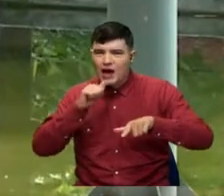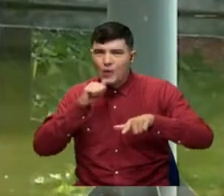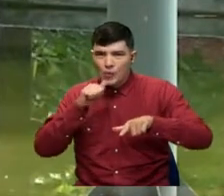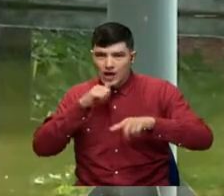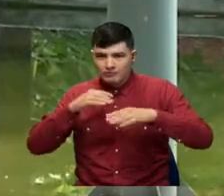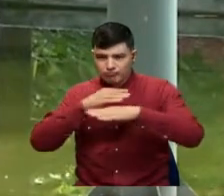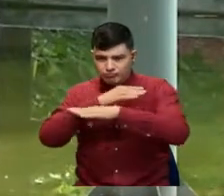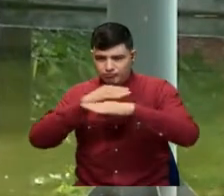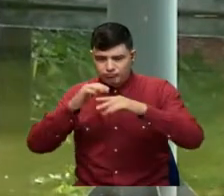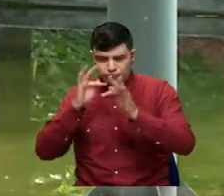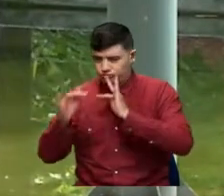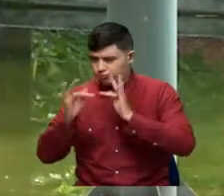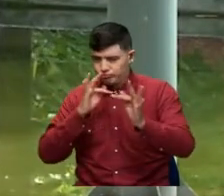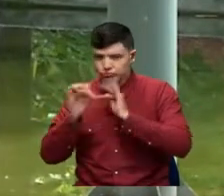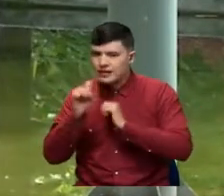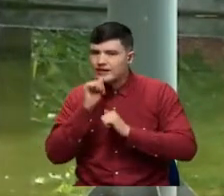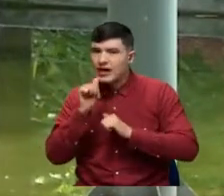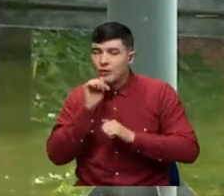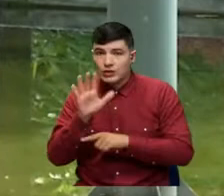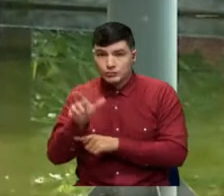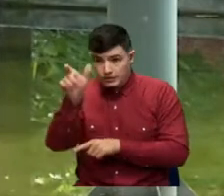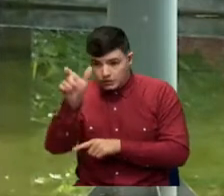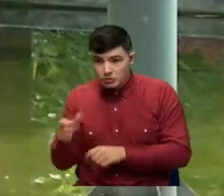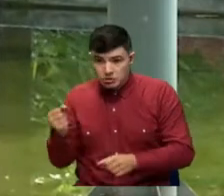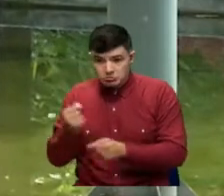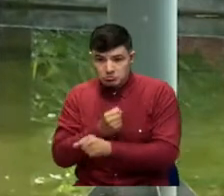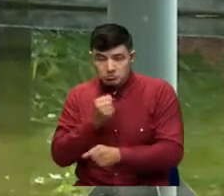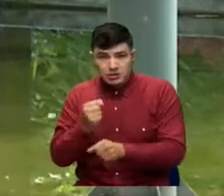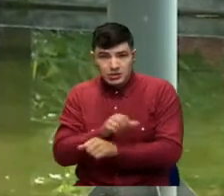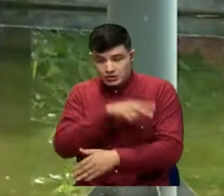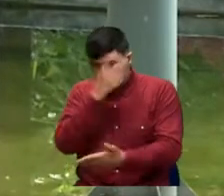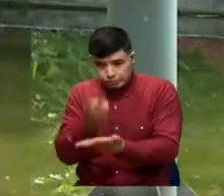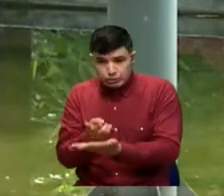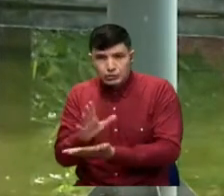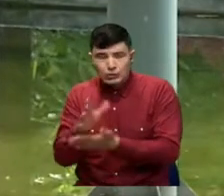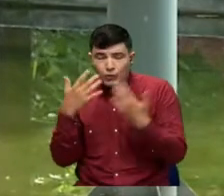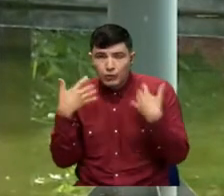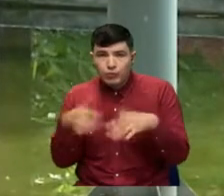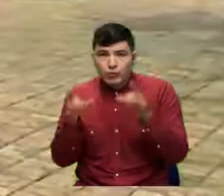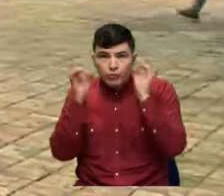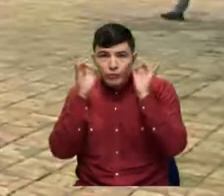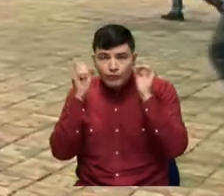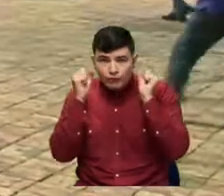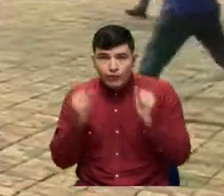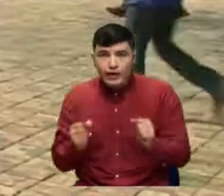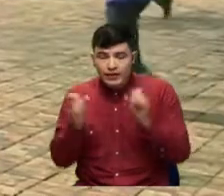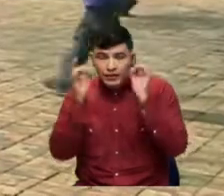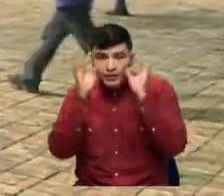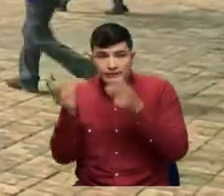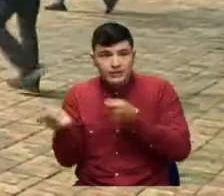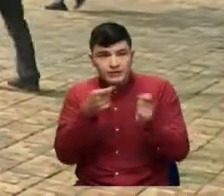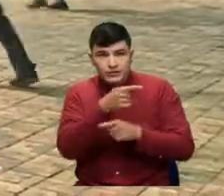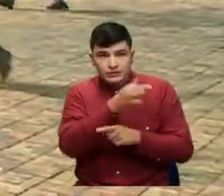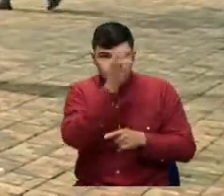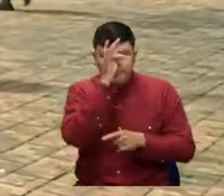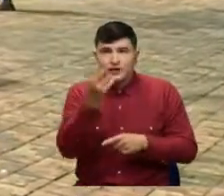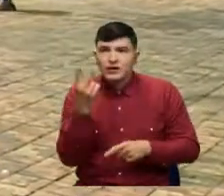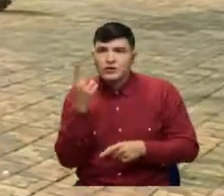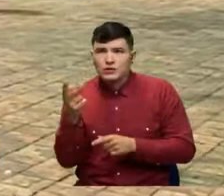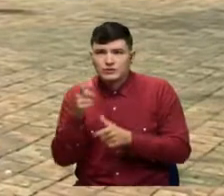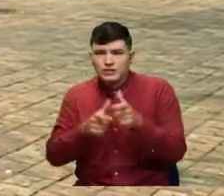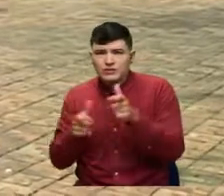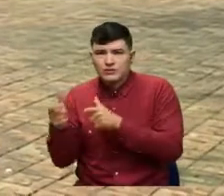de bucaramanga donde un trabajador resultó gravemente herido dos trabajadores fueron